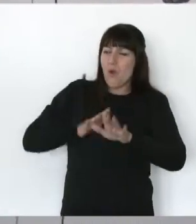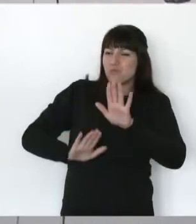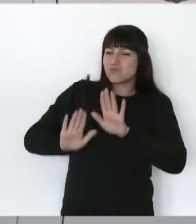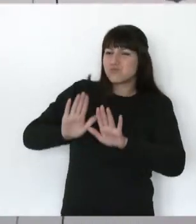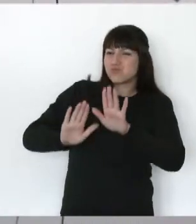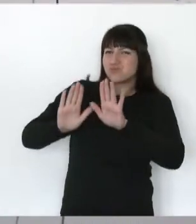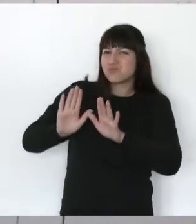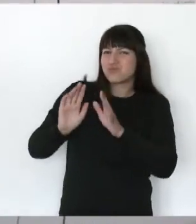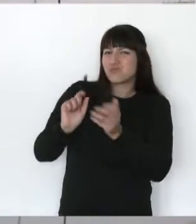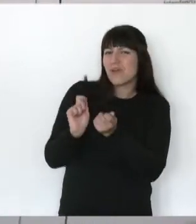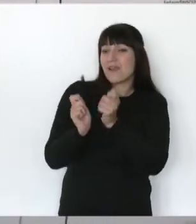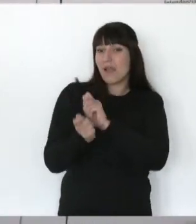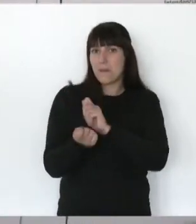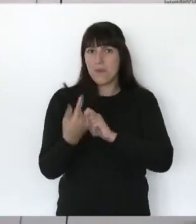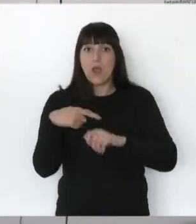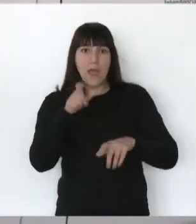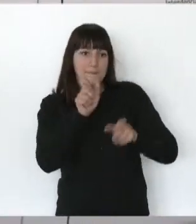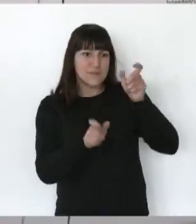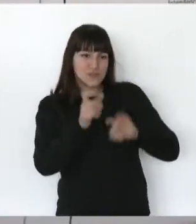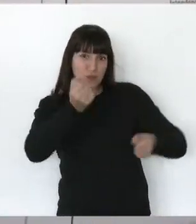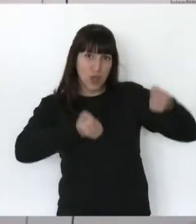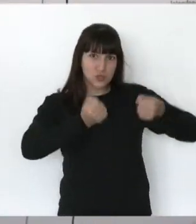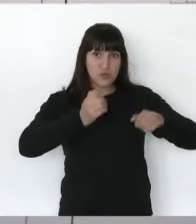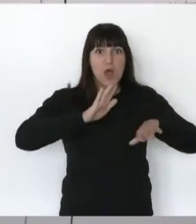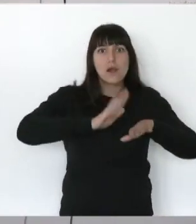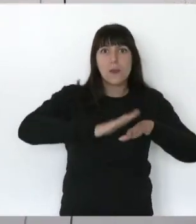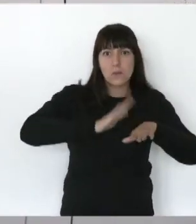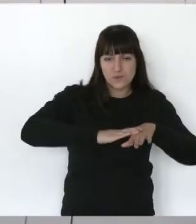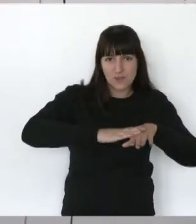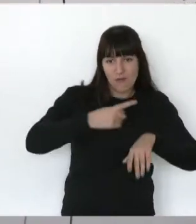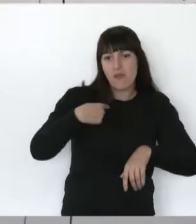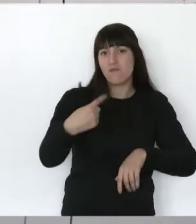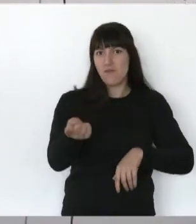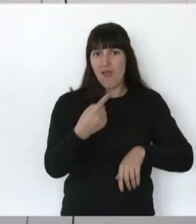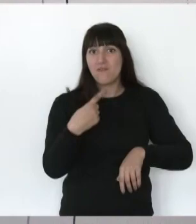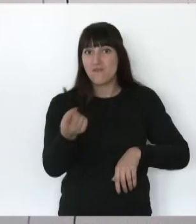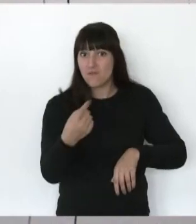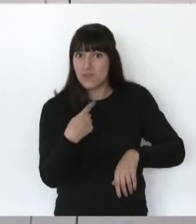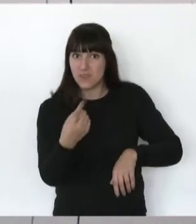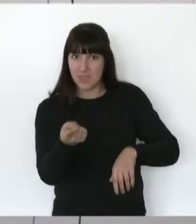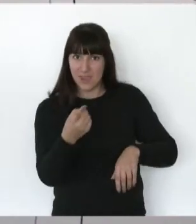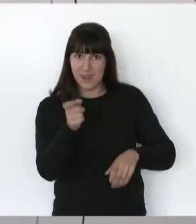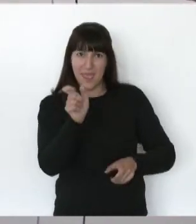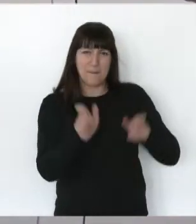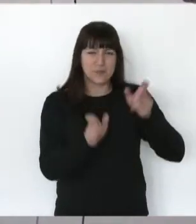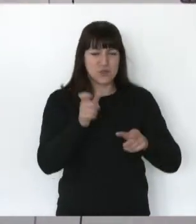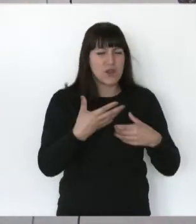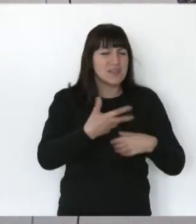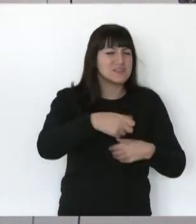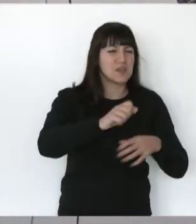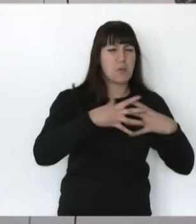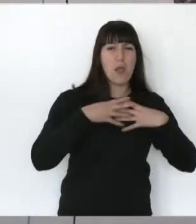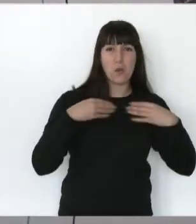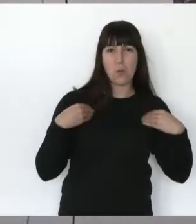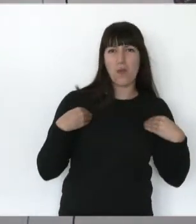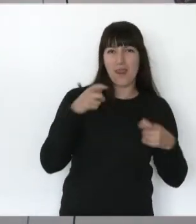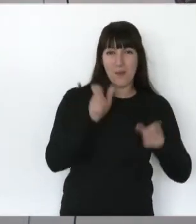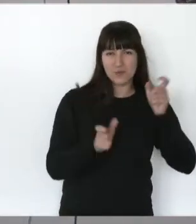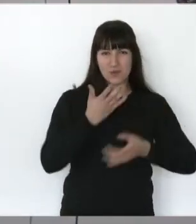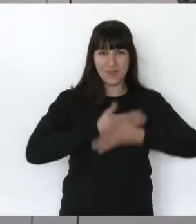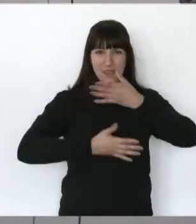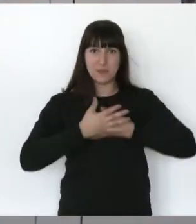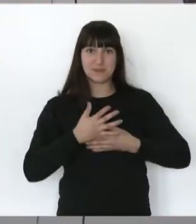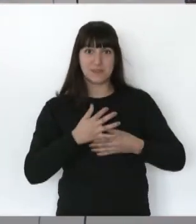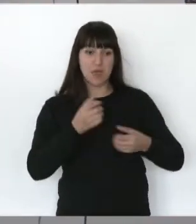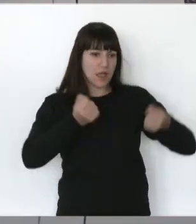todo lo que conlleva, ellos trasladaron las personas, todos los niños a las escuelas en situación de discapacidad en